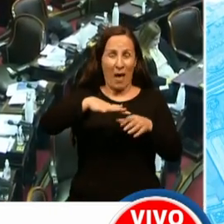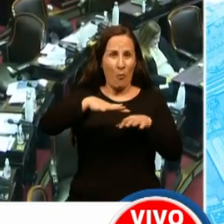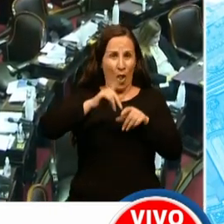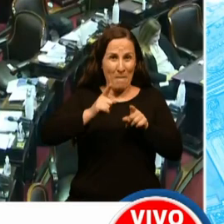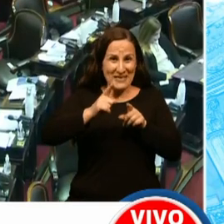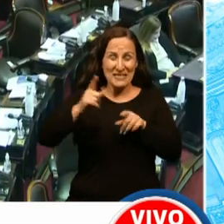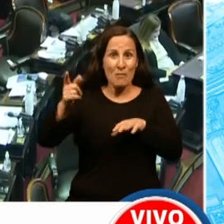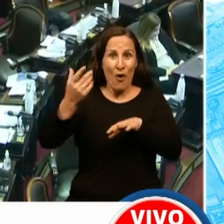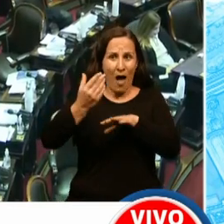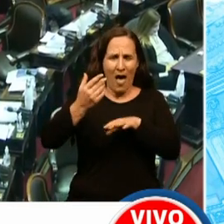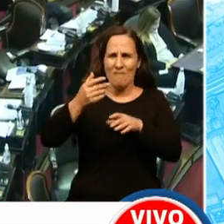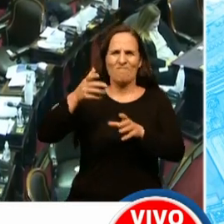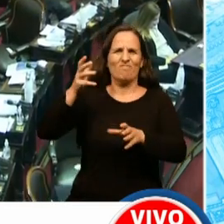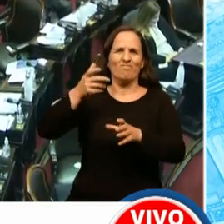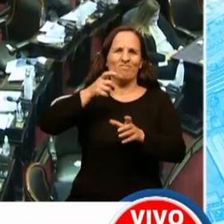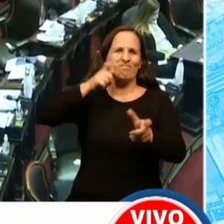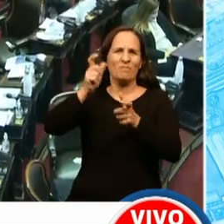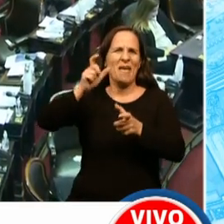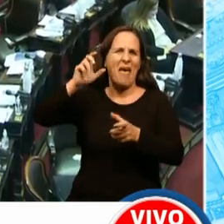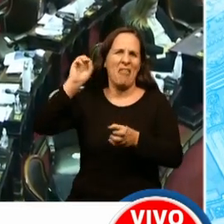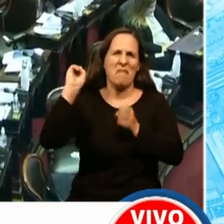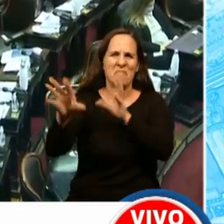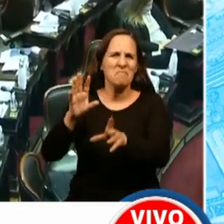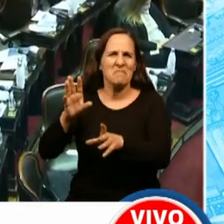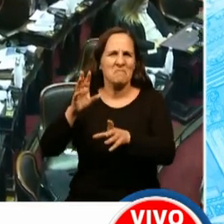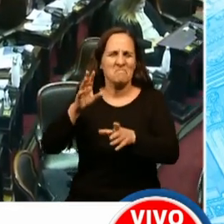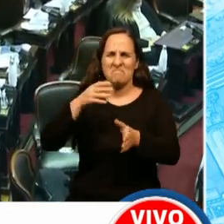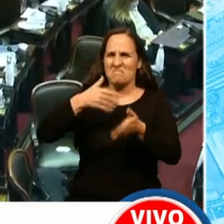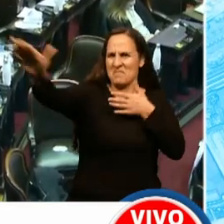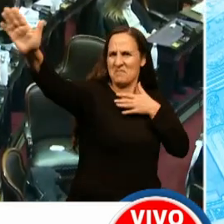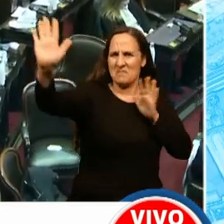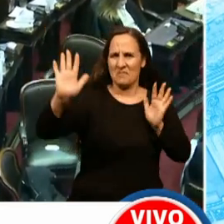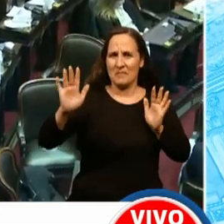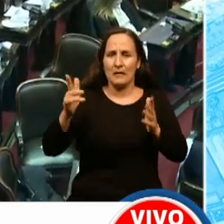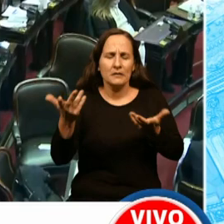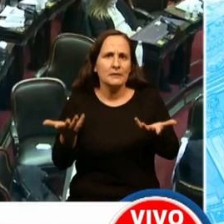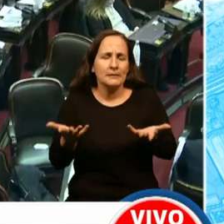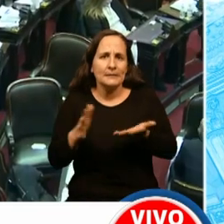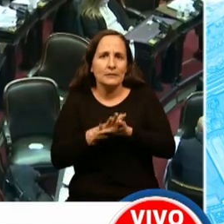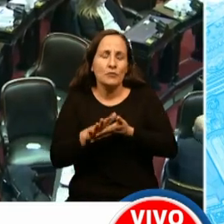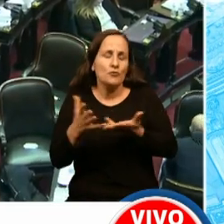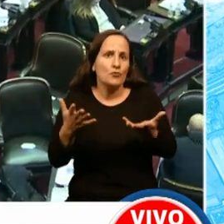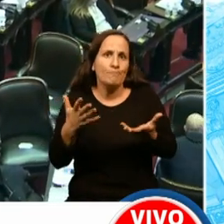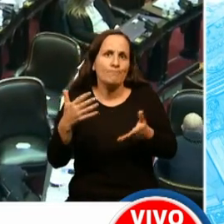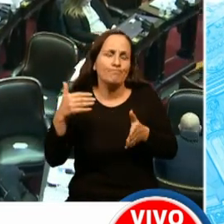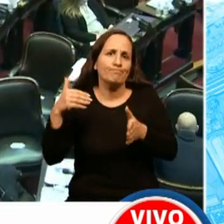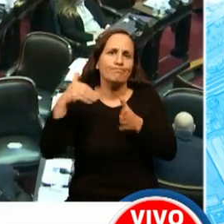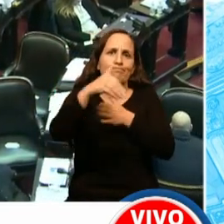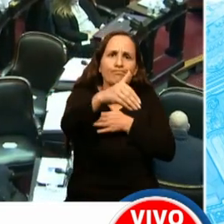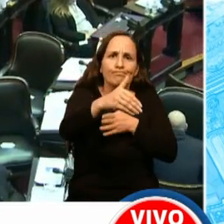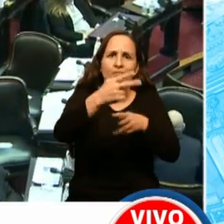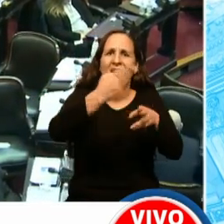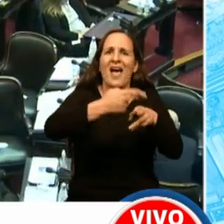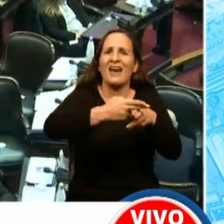los insultaba y su única salida era tomarse un colectivo a retiro